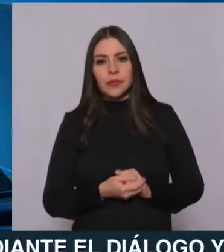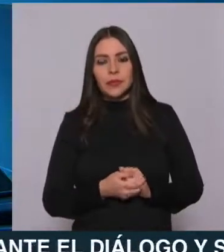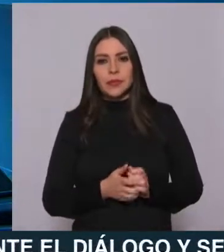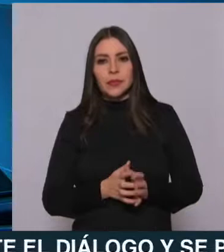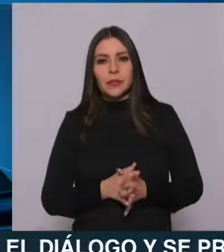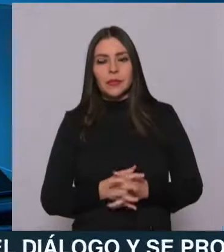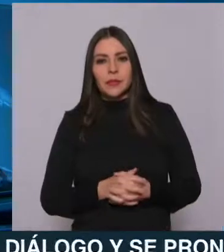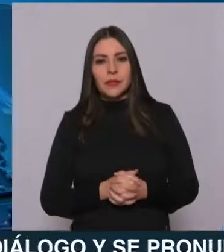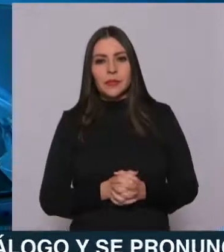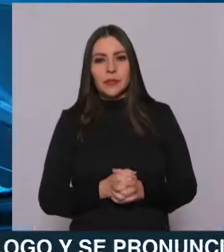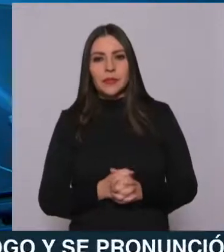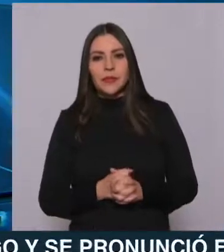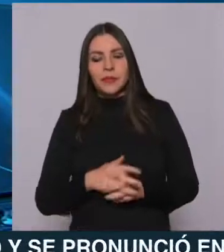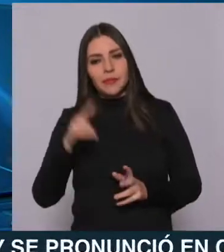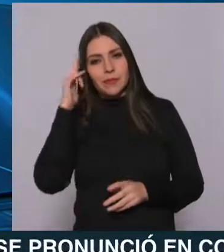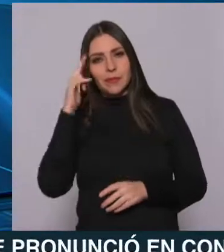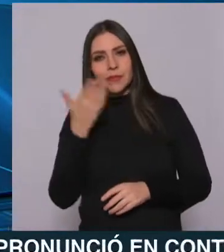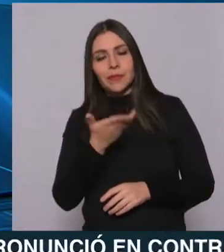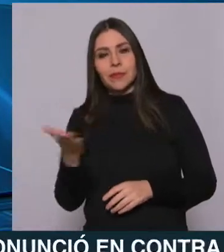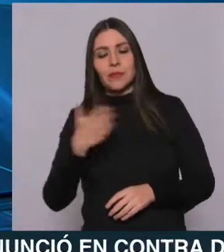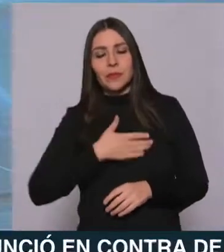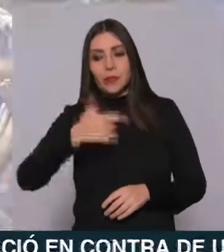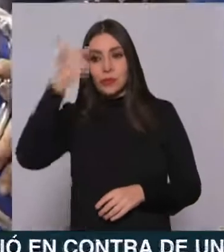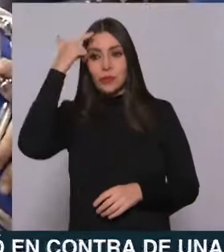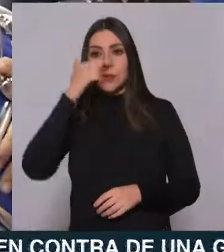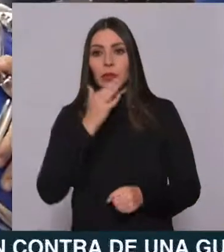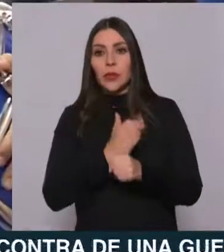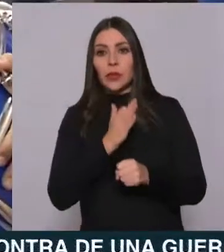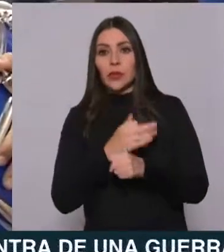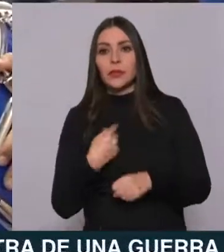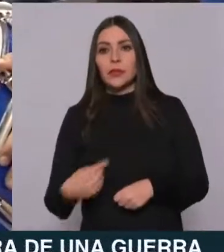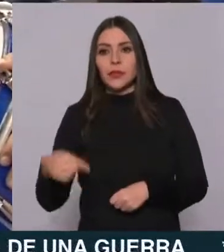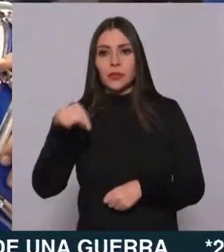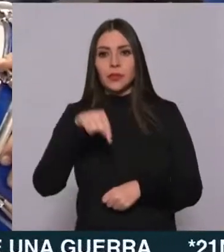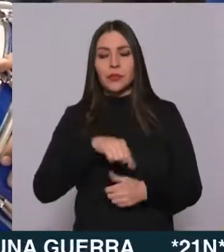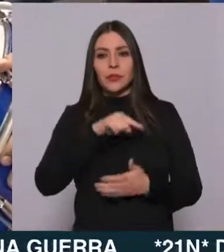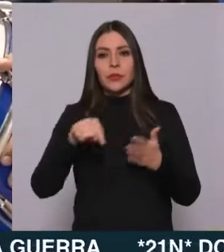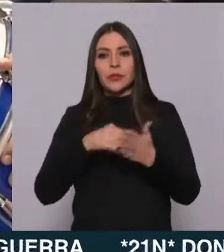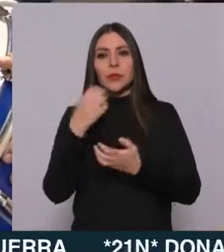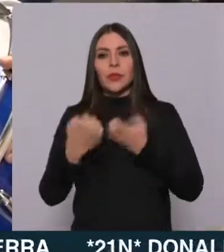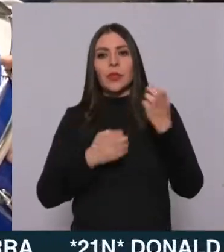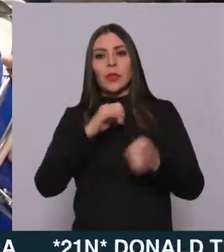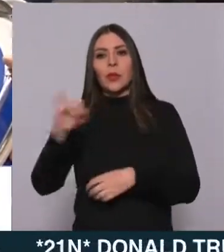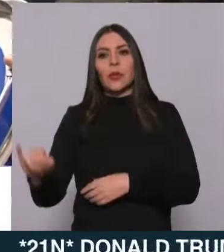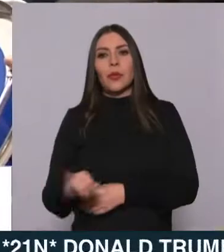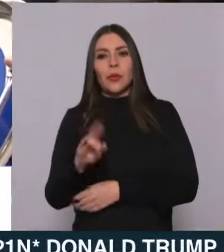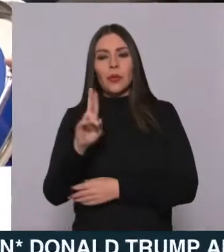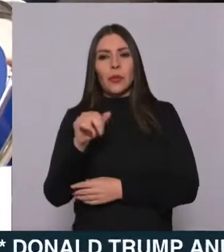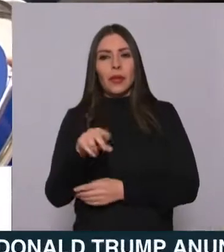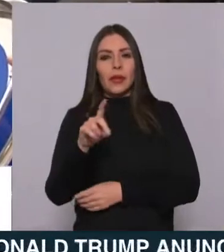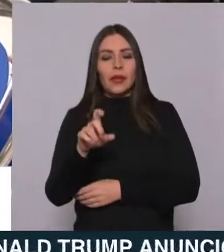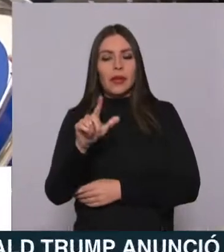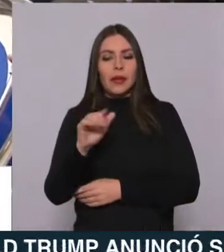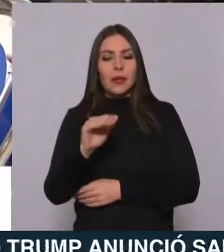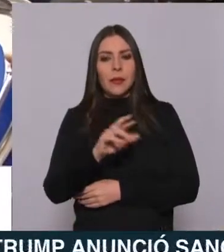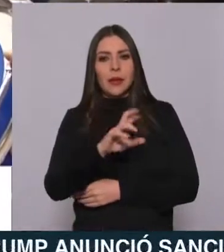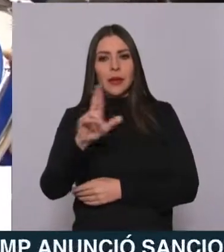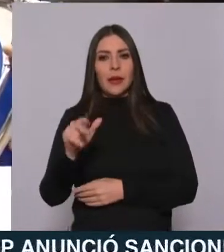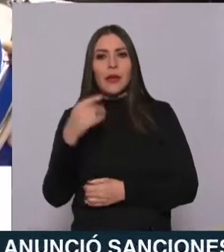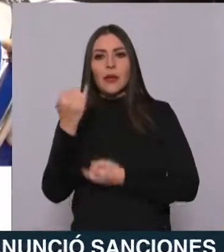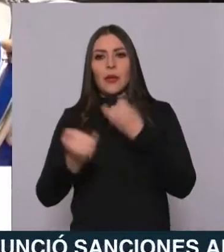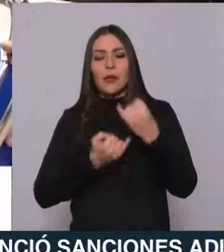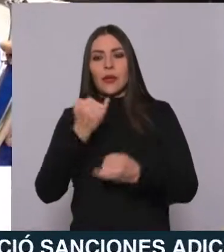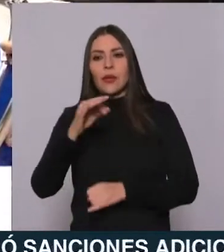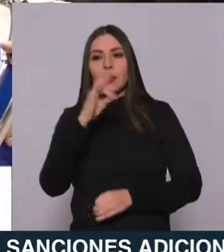¿Qué tal, Antonio? Muy buenas noches. Efectivamente me encuentro aquí en el Gimnasio Juan de la Barrera. Ya comenzaron los playoffs de la Liga Nacional de